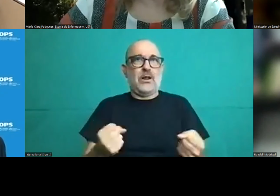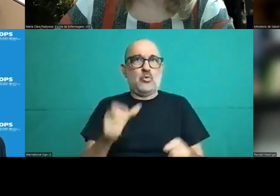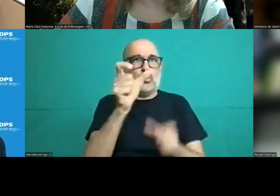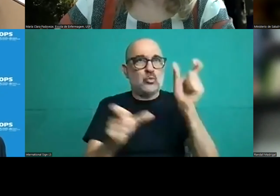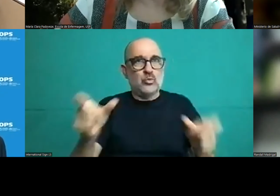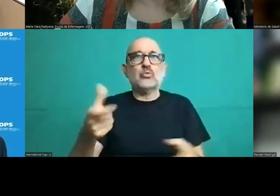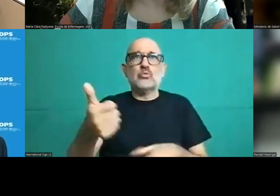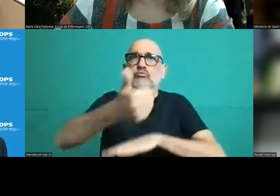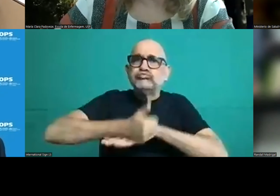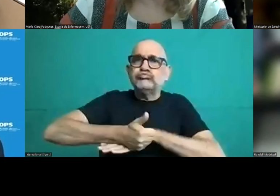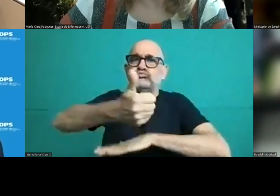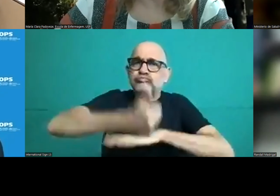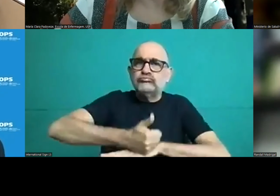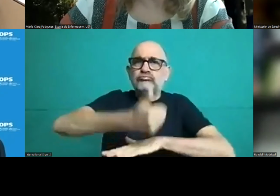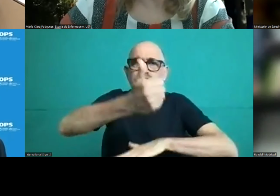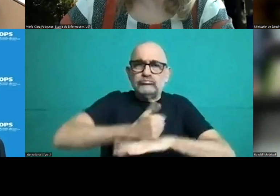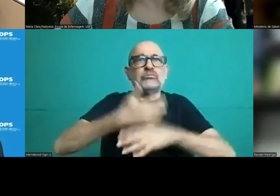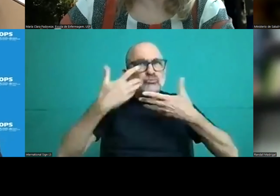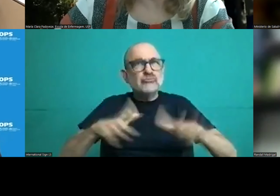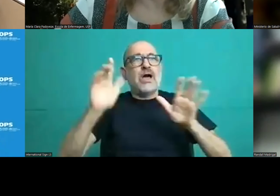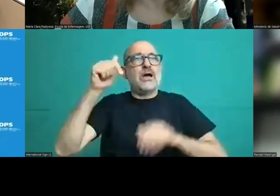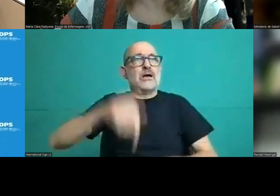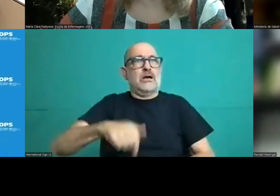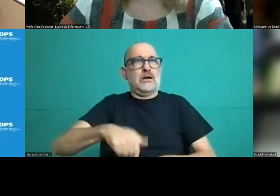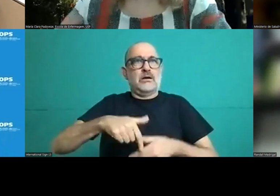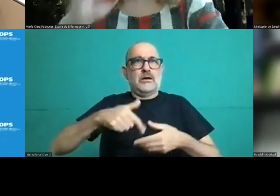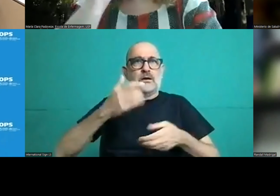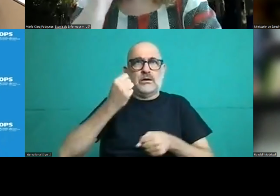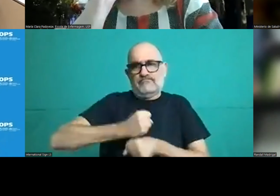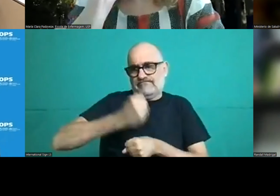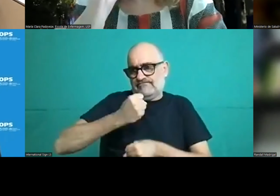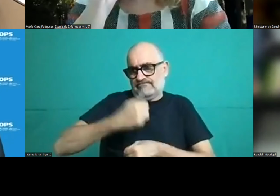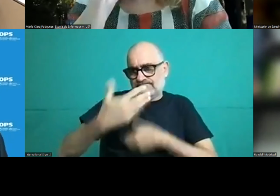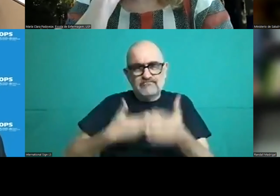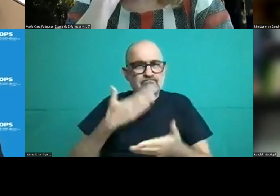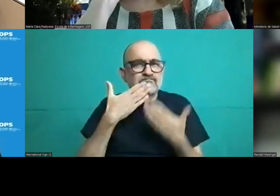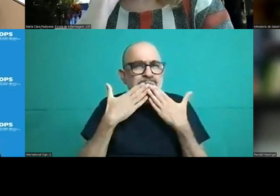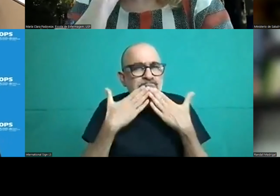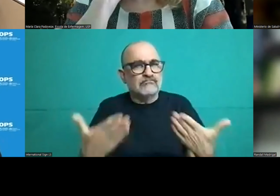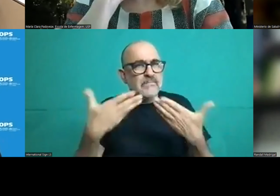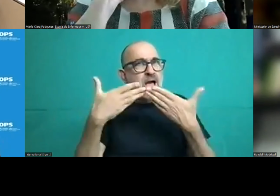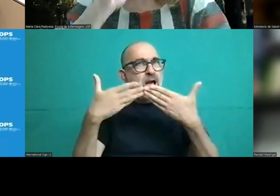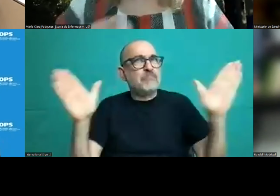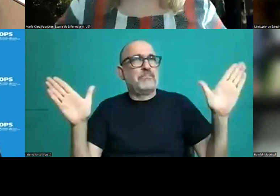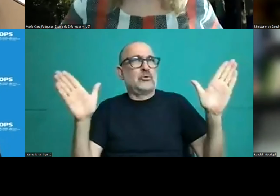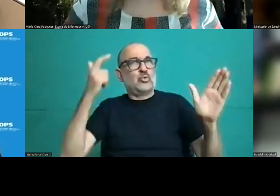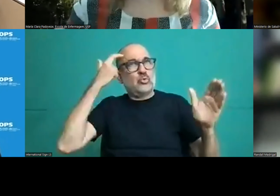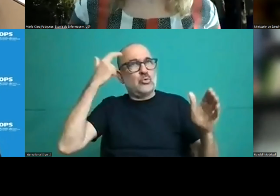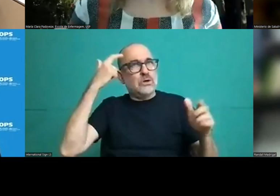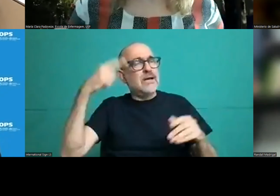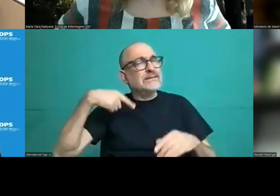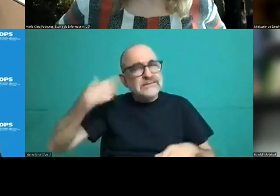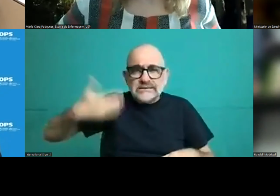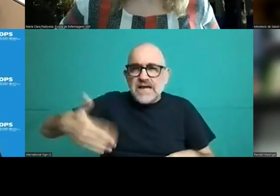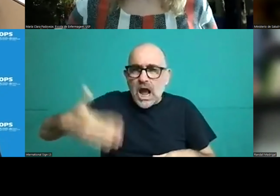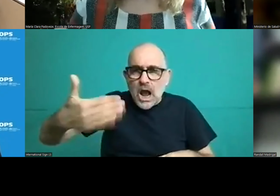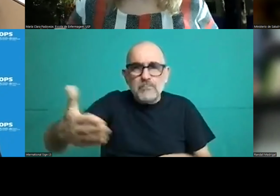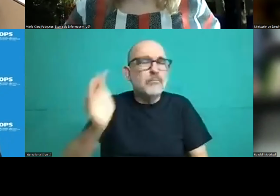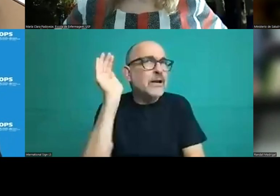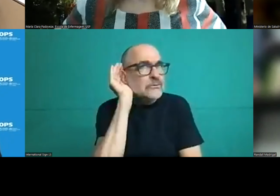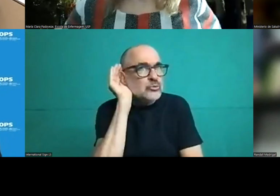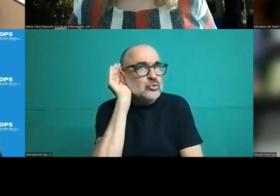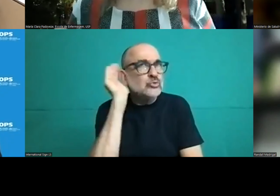desde el ámbito formativo, las mallas curriculares se vayan cada vez fortaleciendo más con